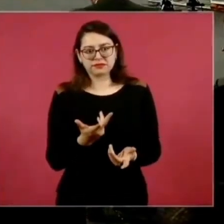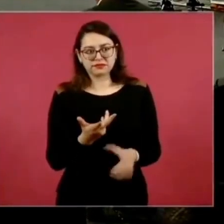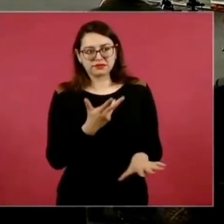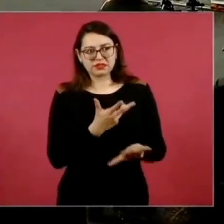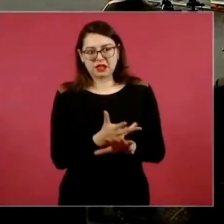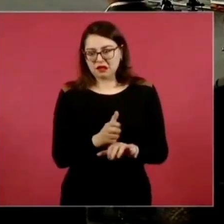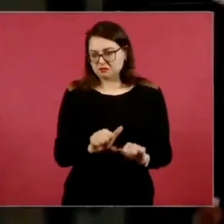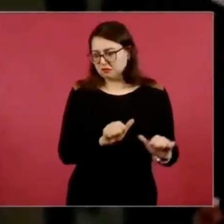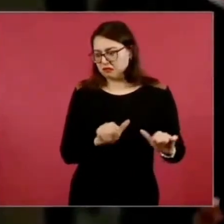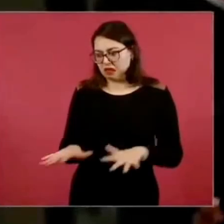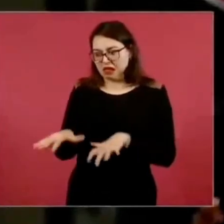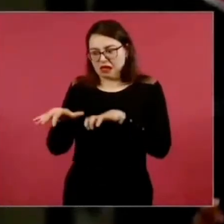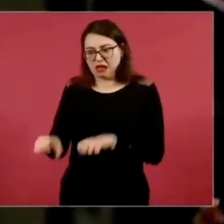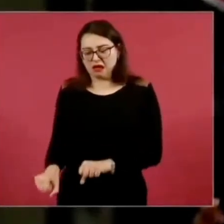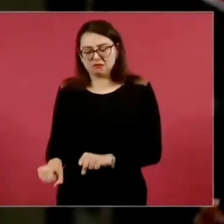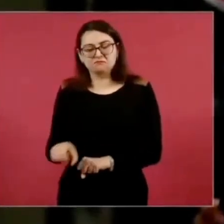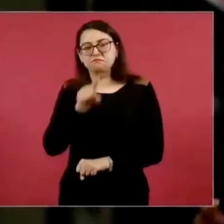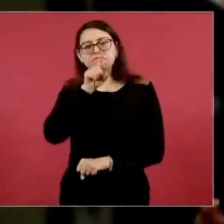Mundial.